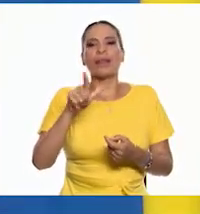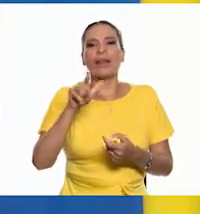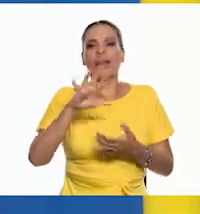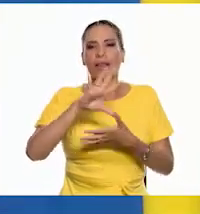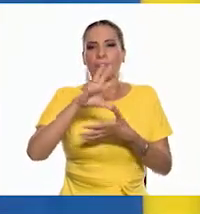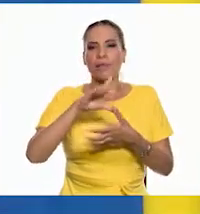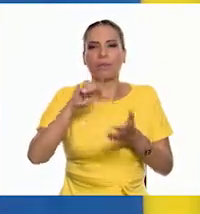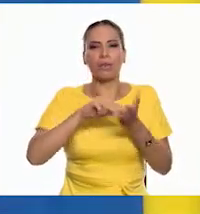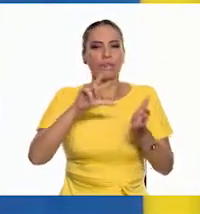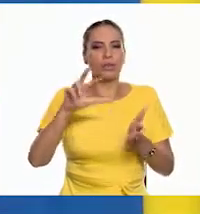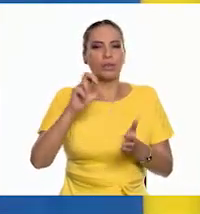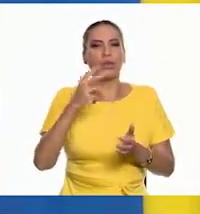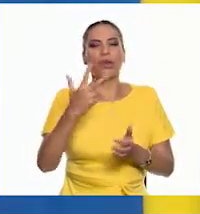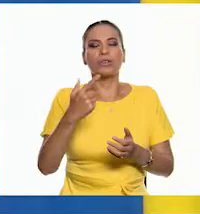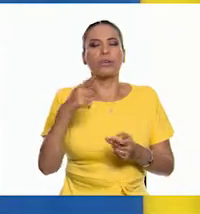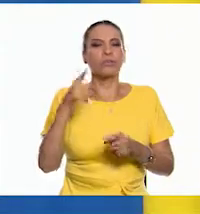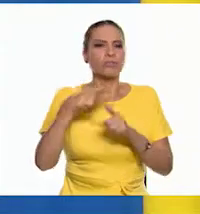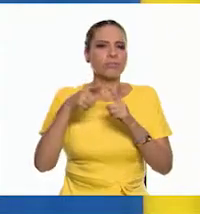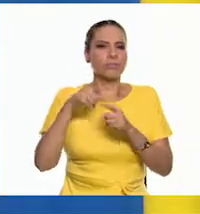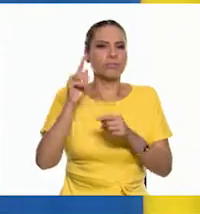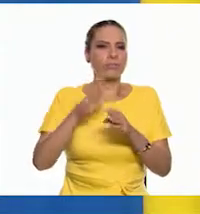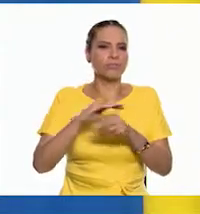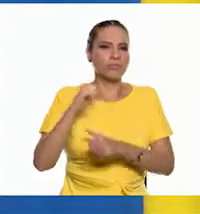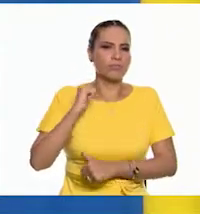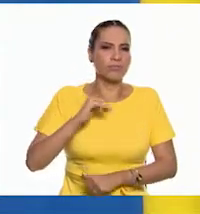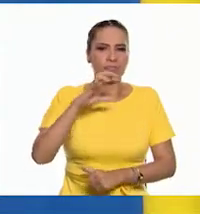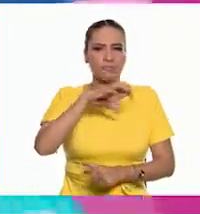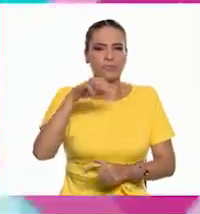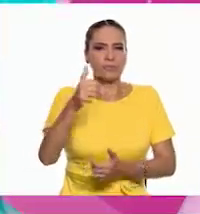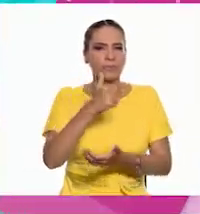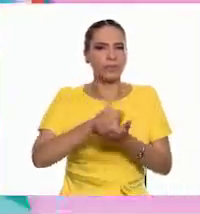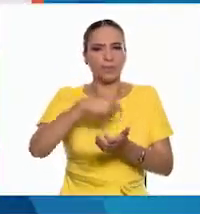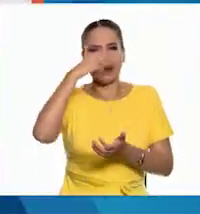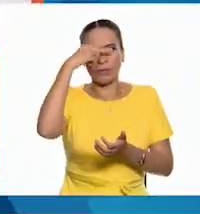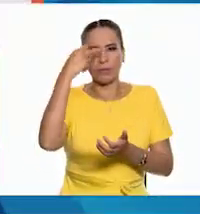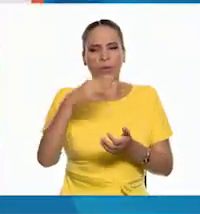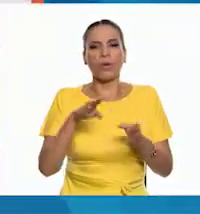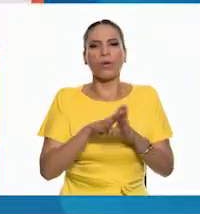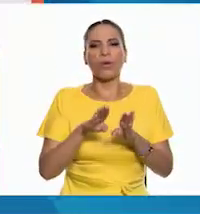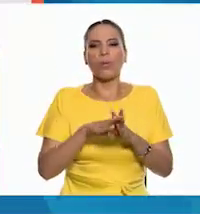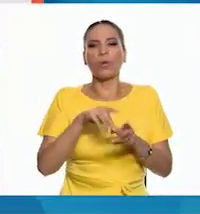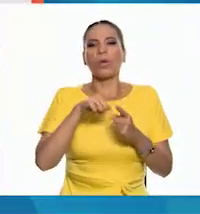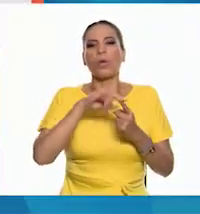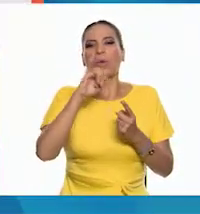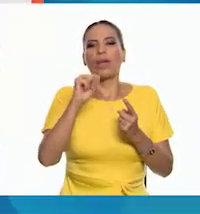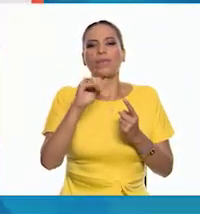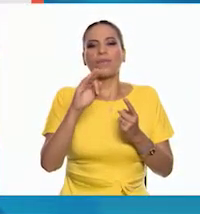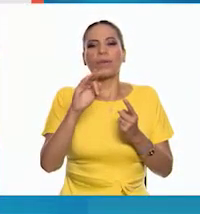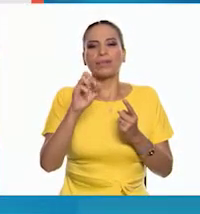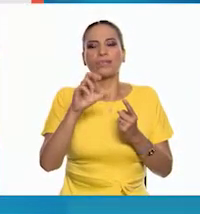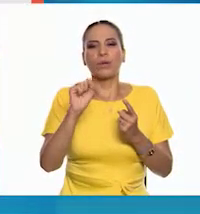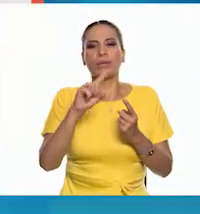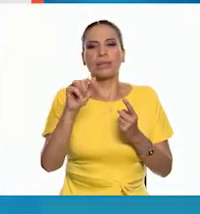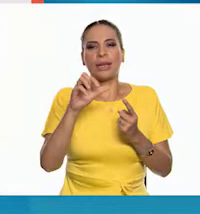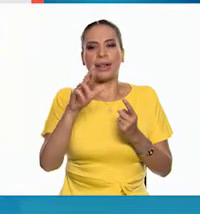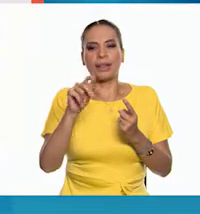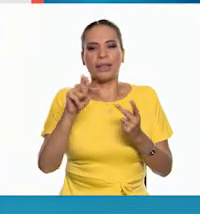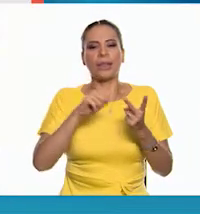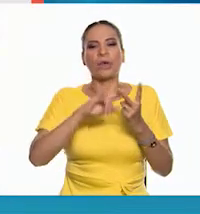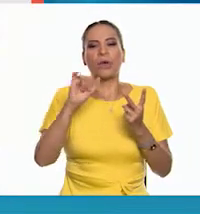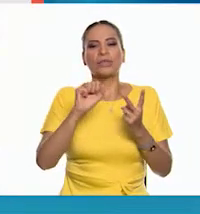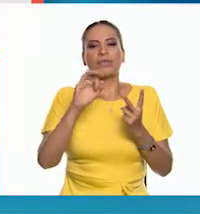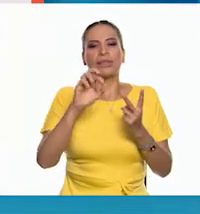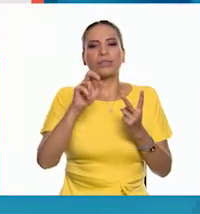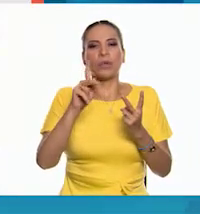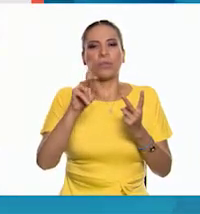en Nueva España, algunos regidores del Ayuntamiento de la Ciudad de México, como Juan Francisco Azcárate y José Francisco Primo de